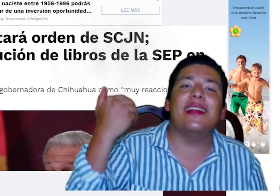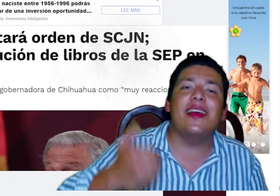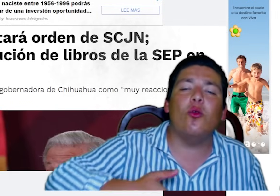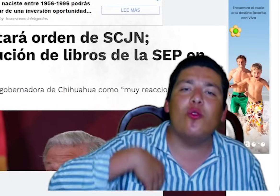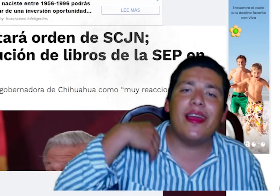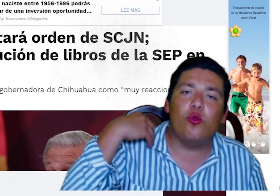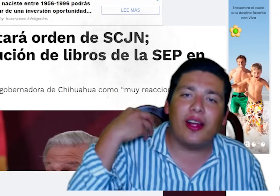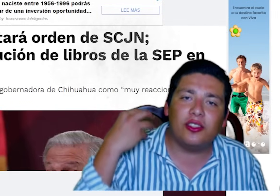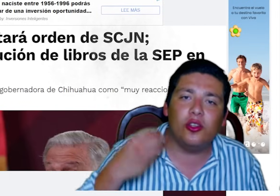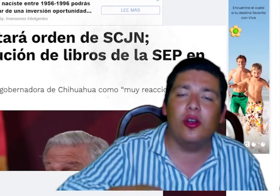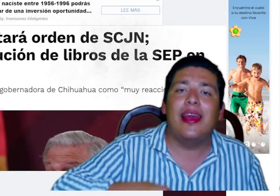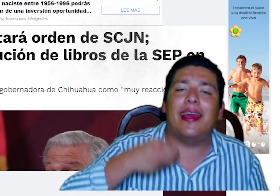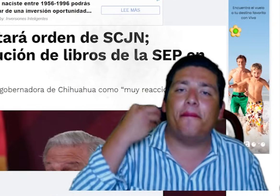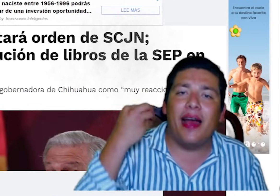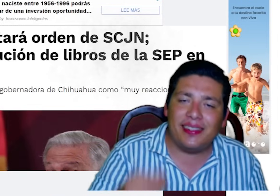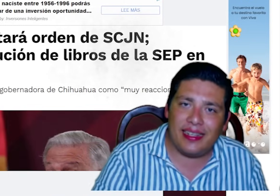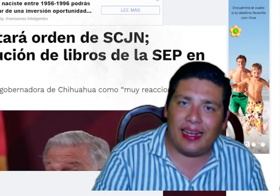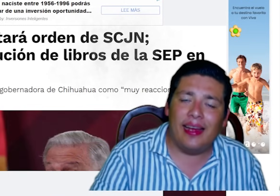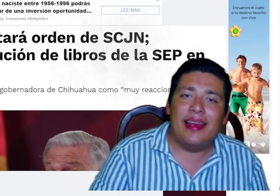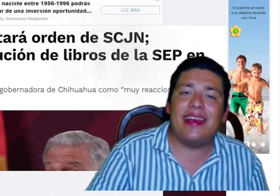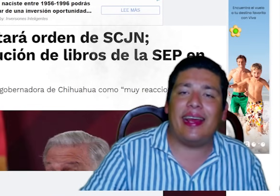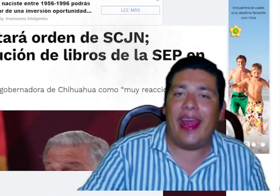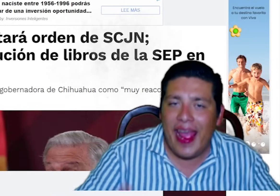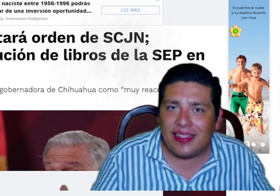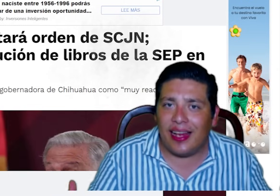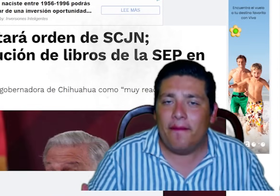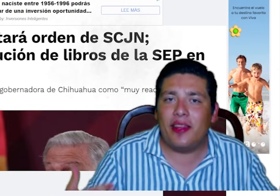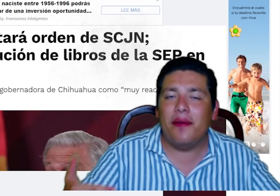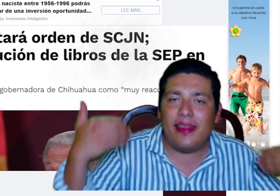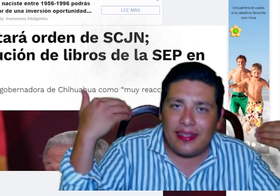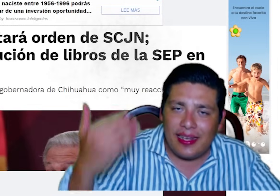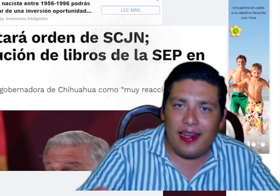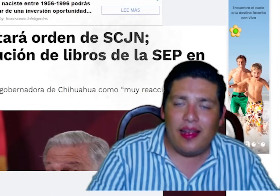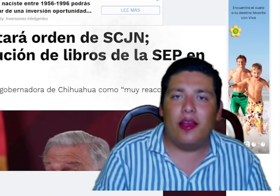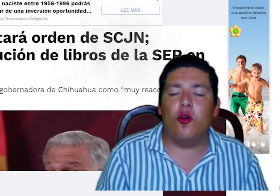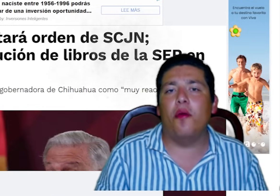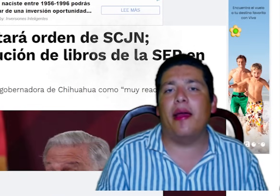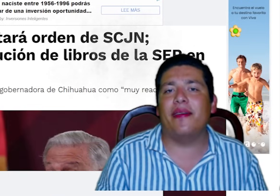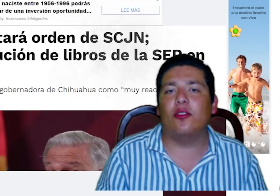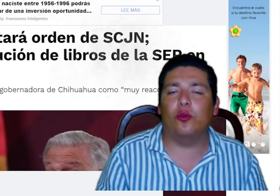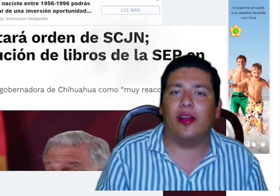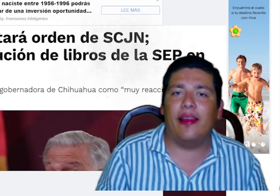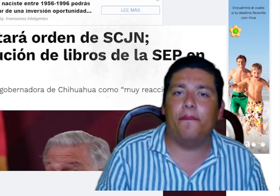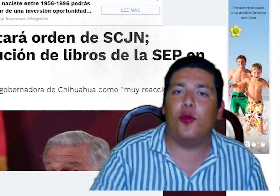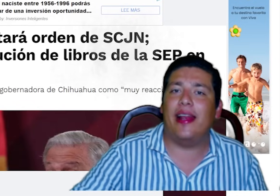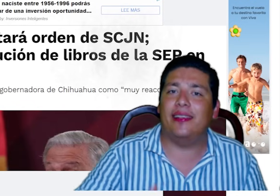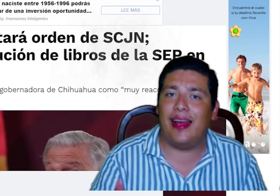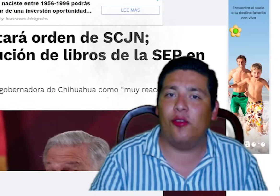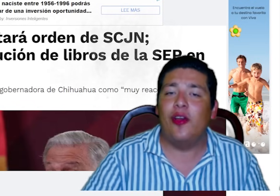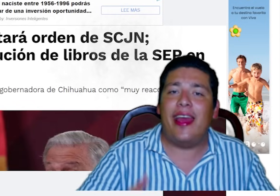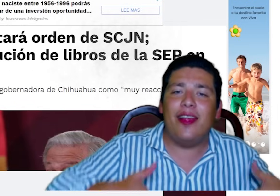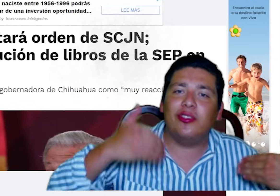de tener una educación básica, y que esta debe de ser obviamente otorgada por